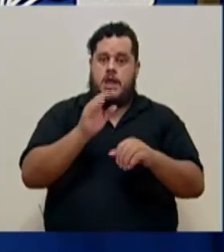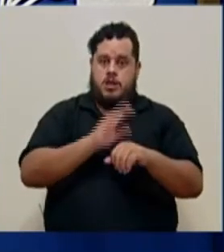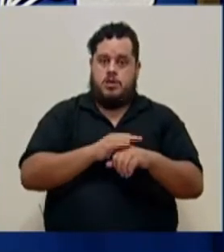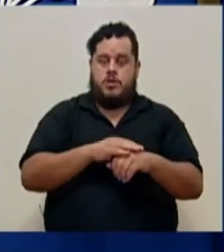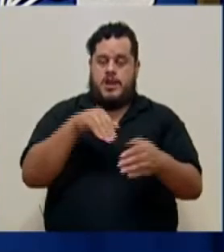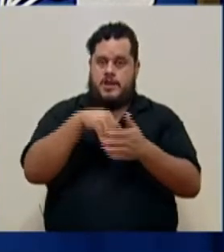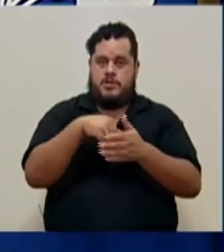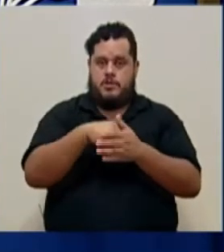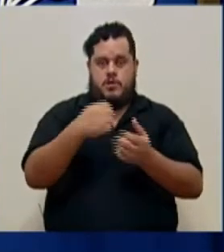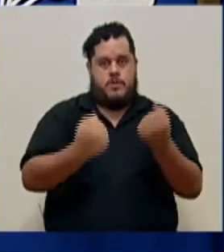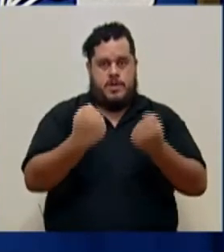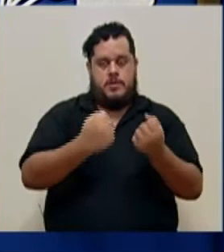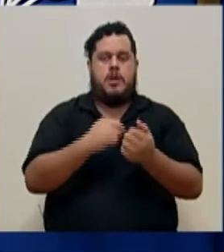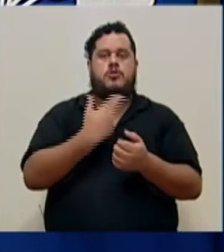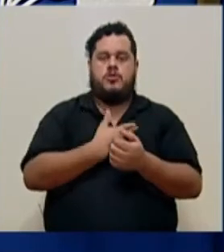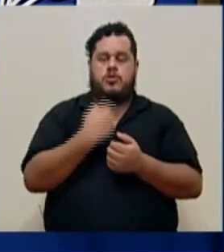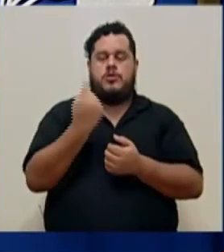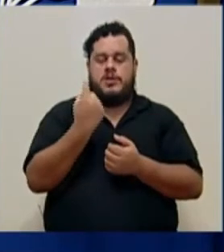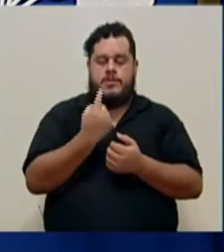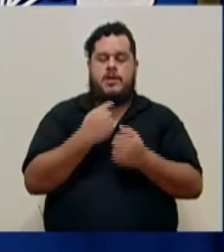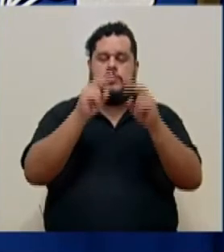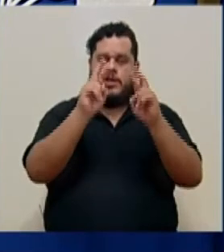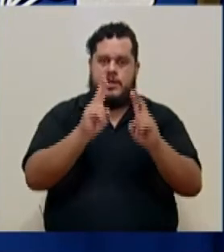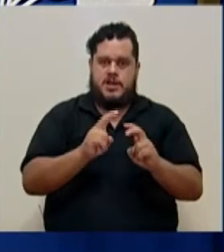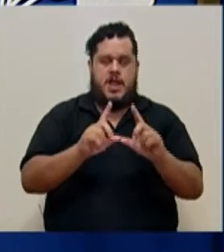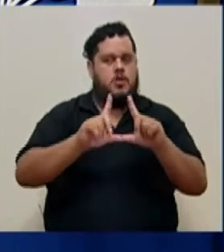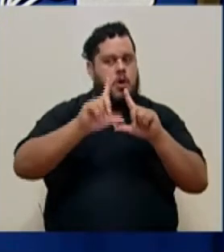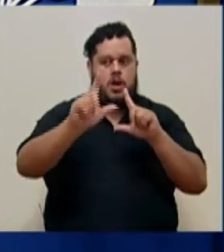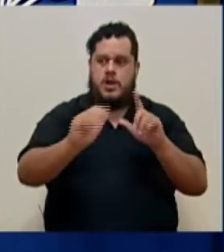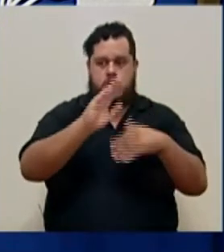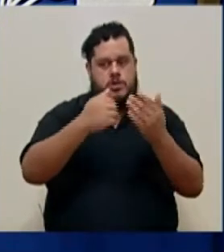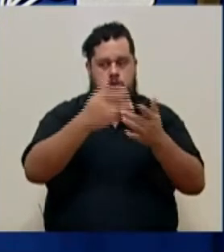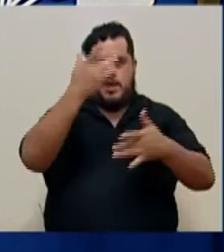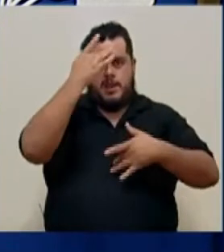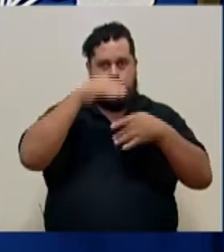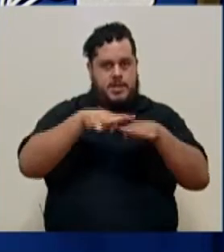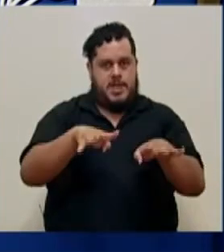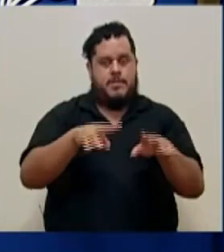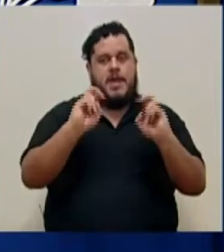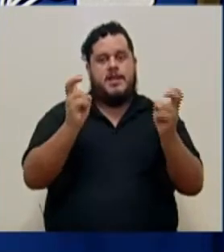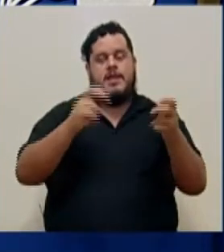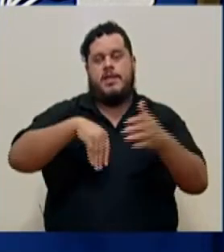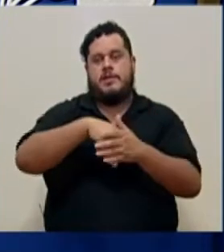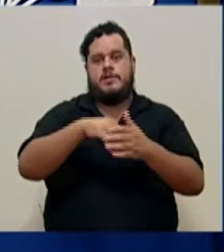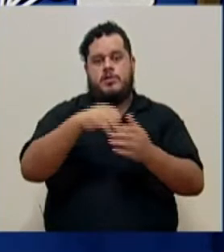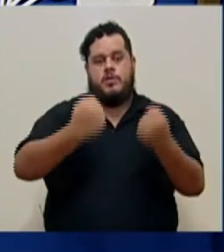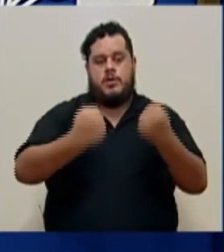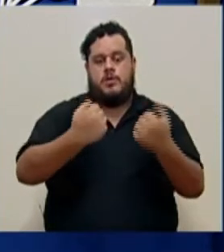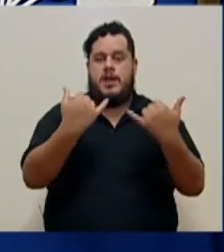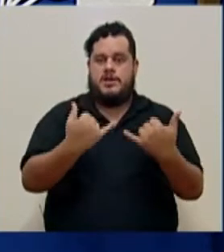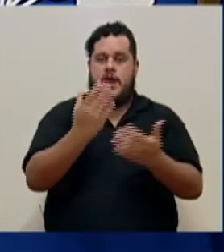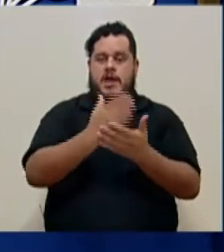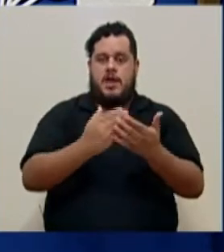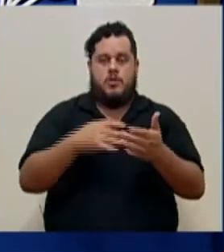a la restricción vehicular, nosotros hemos ido analizando a lo largo de toda la pandemia el tema de la restricción vehicular. Ya hay algunos estudios